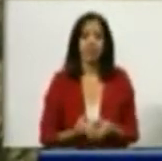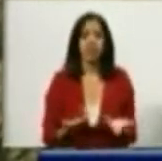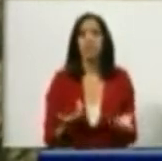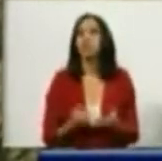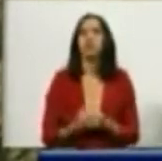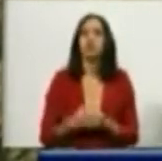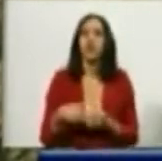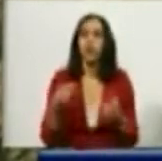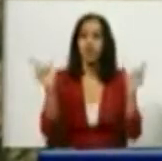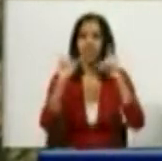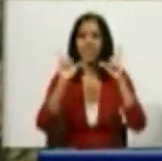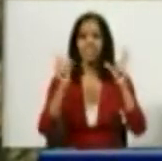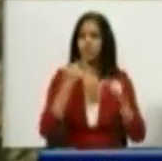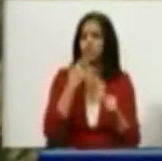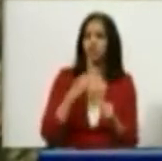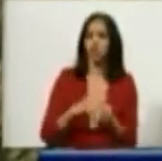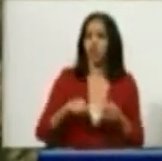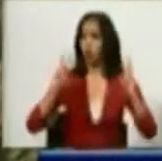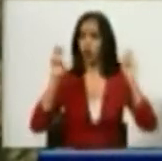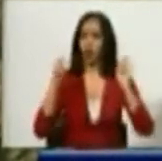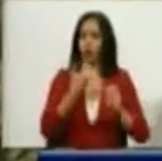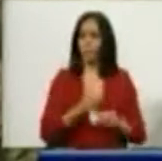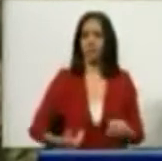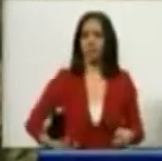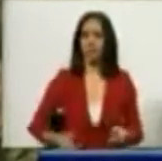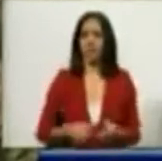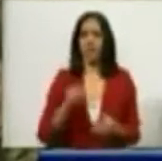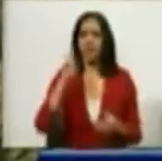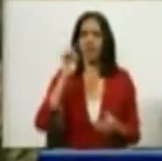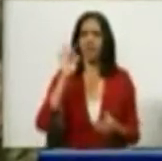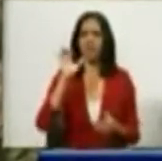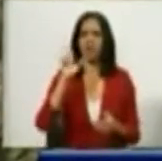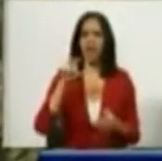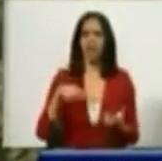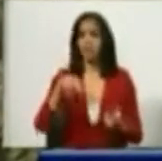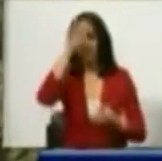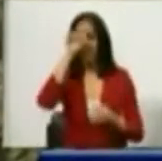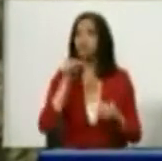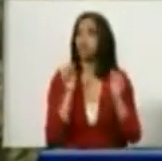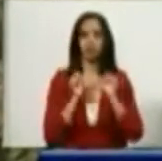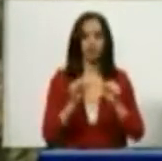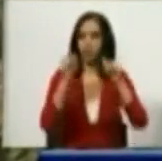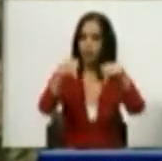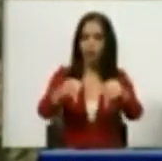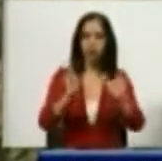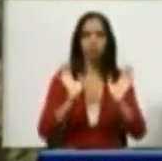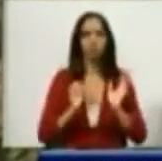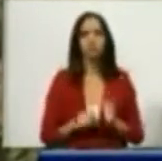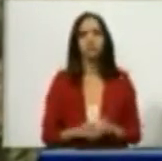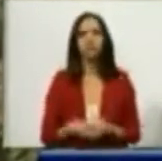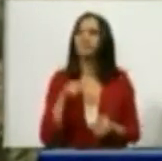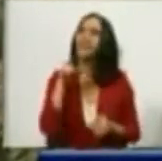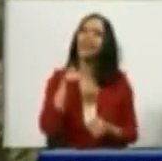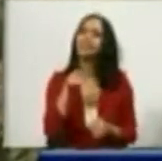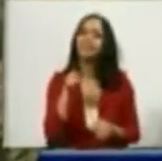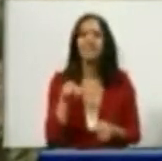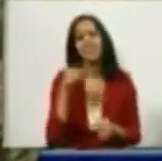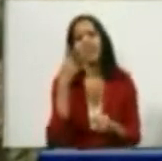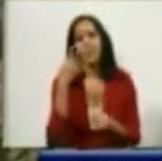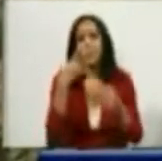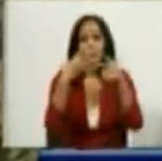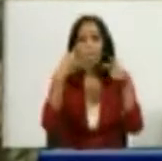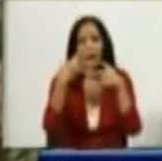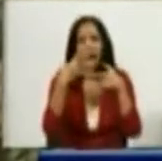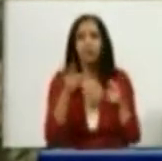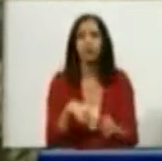en un canal de televisión dijo el nuevo presidente Rafael Caldera y se quedó Rafael Caldera Y a ti te pusieron de cuarto y no